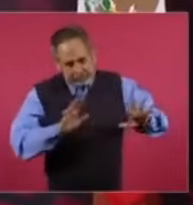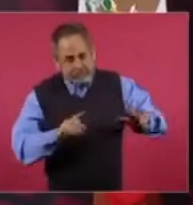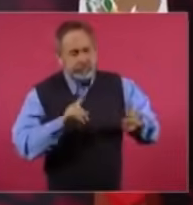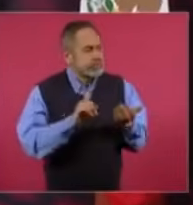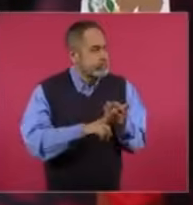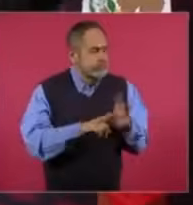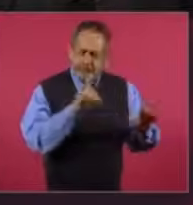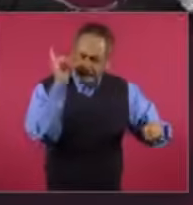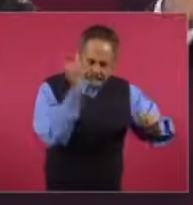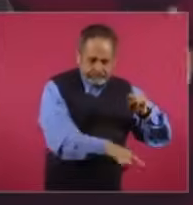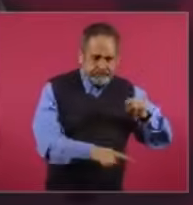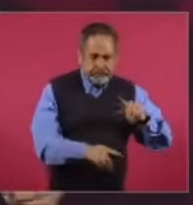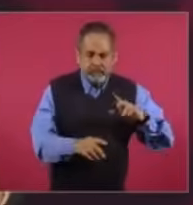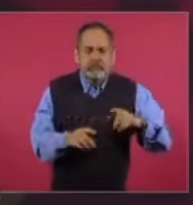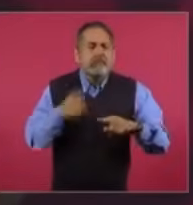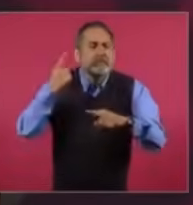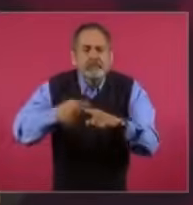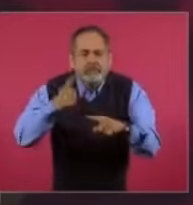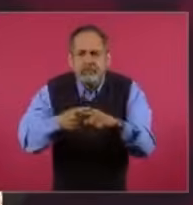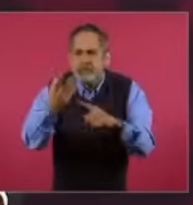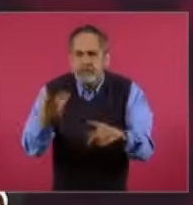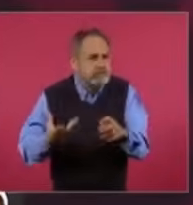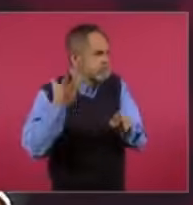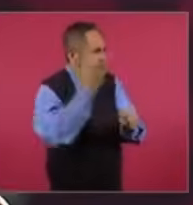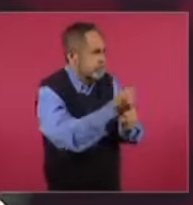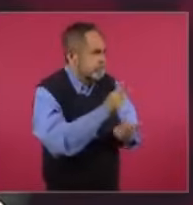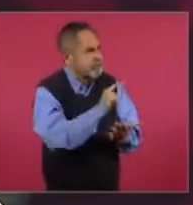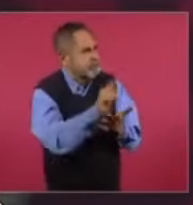¿con quién se puede lograr